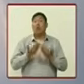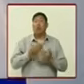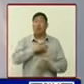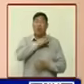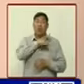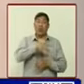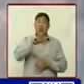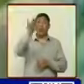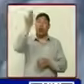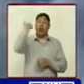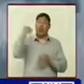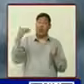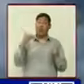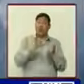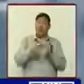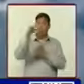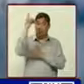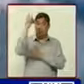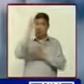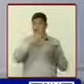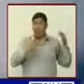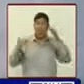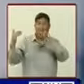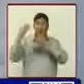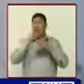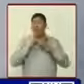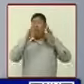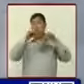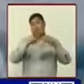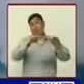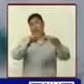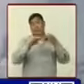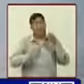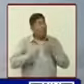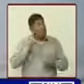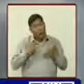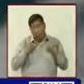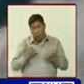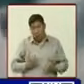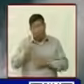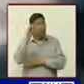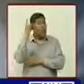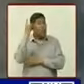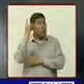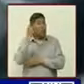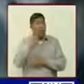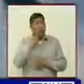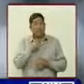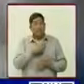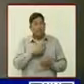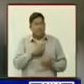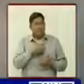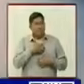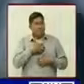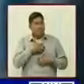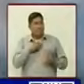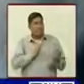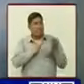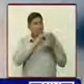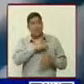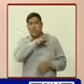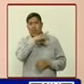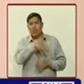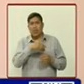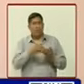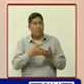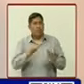Chile a Antofagasta. Estamos hablando de la Guerra del Pacífico, en la cual, por supuesto, hoy Bolivia reitera reclamo ante Chile por una